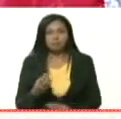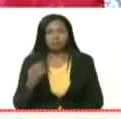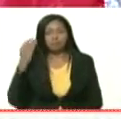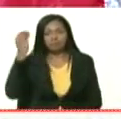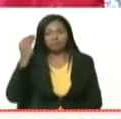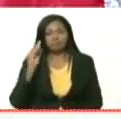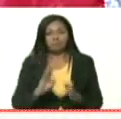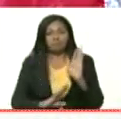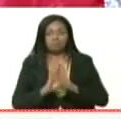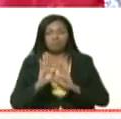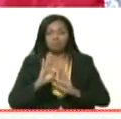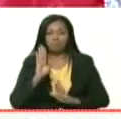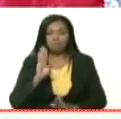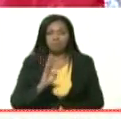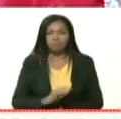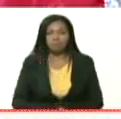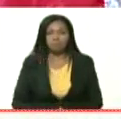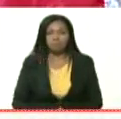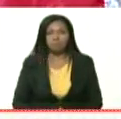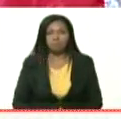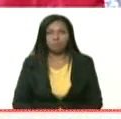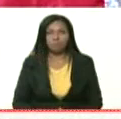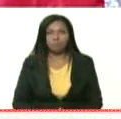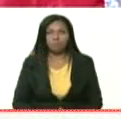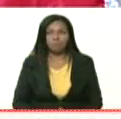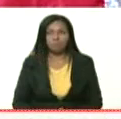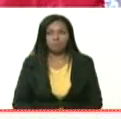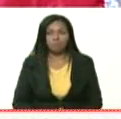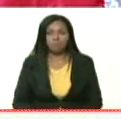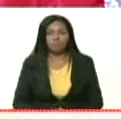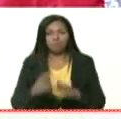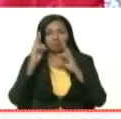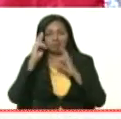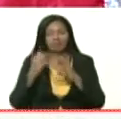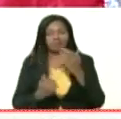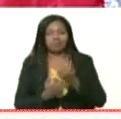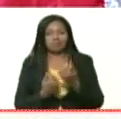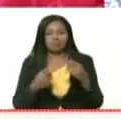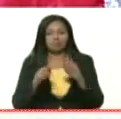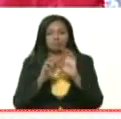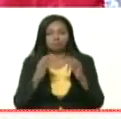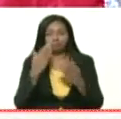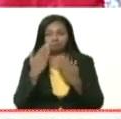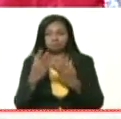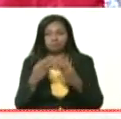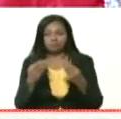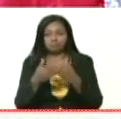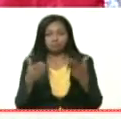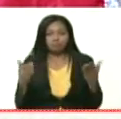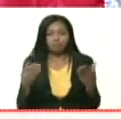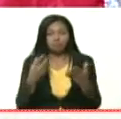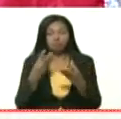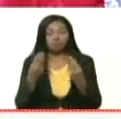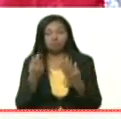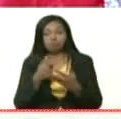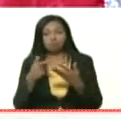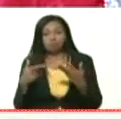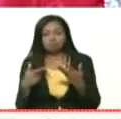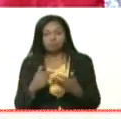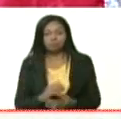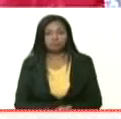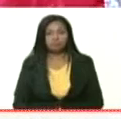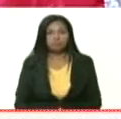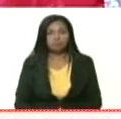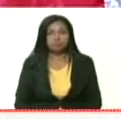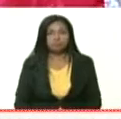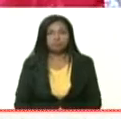del desarrollo, en base al respeto, por delante de todo. Son muchas cosas las